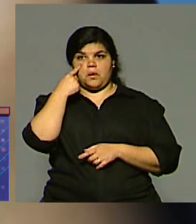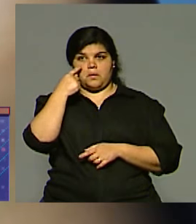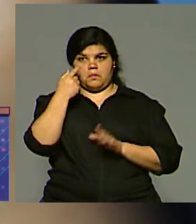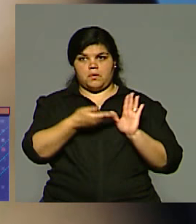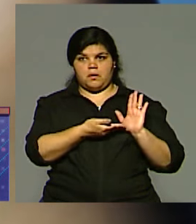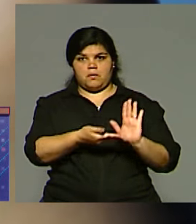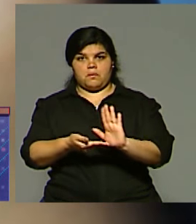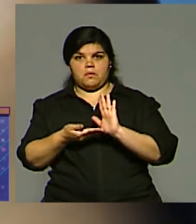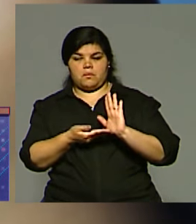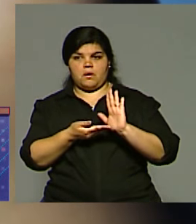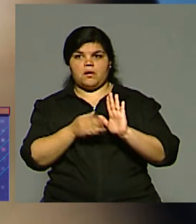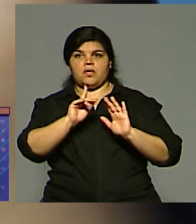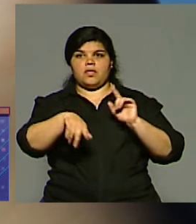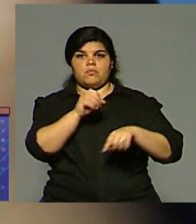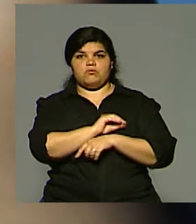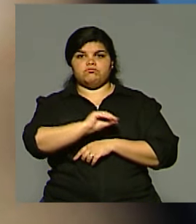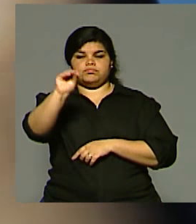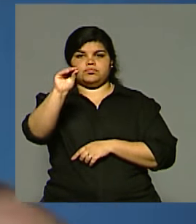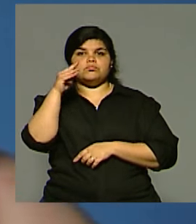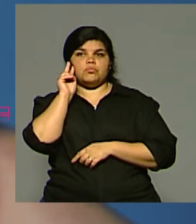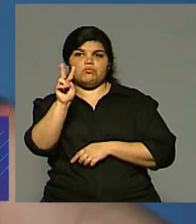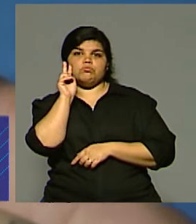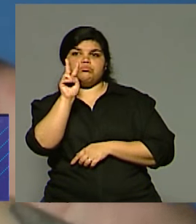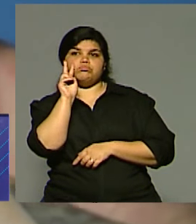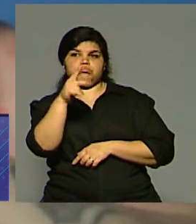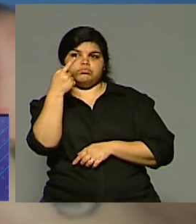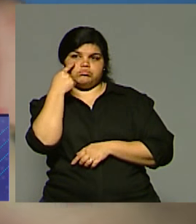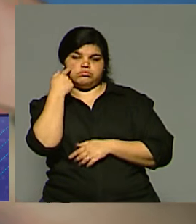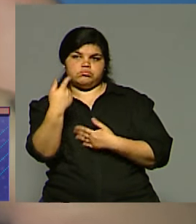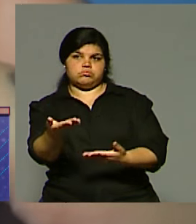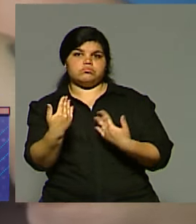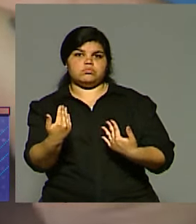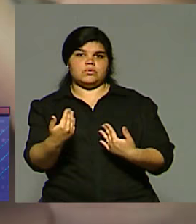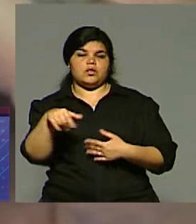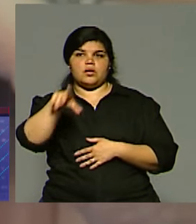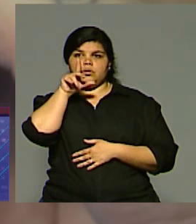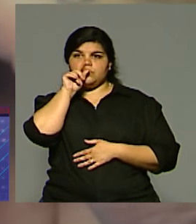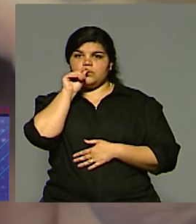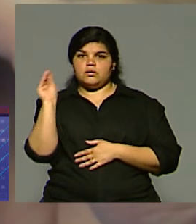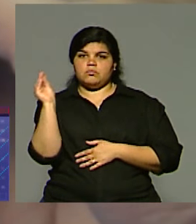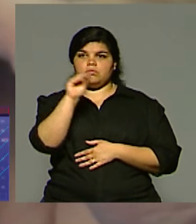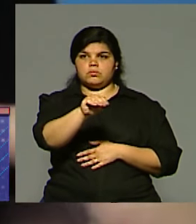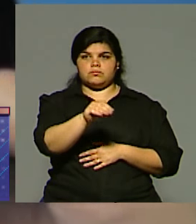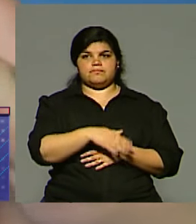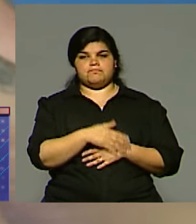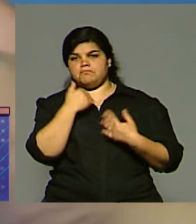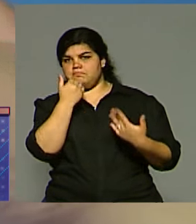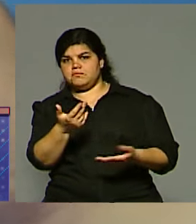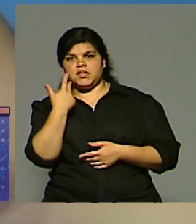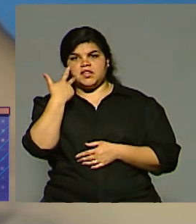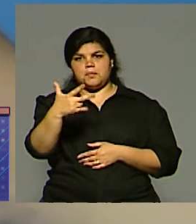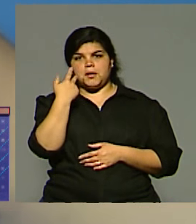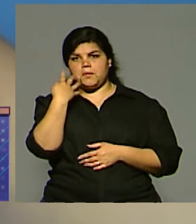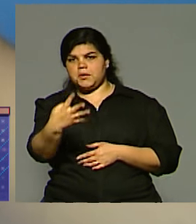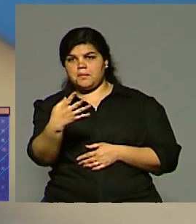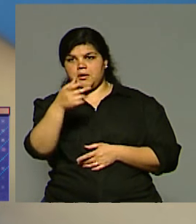voy a publicar en el sitio. O sea, lo van a poder estar viendo en el momento. Completan un formulario, un usuario de Twitter y, son 3.000, 4.000